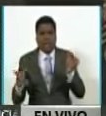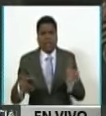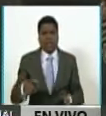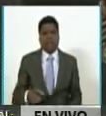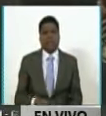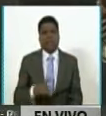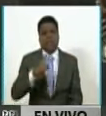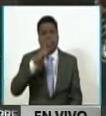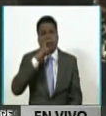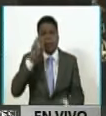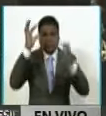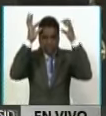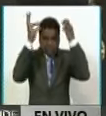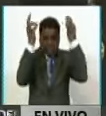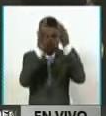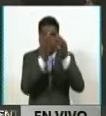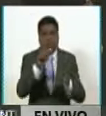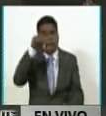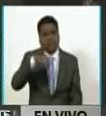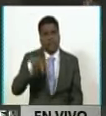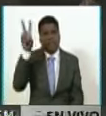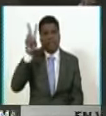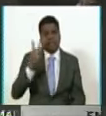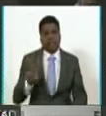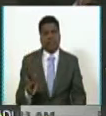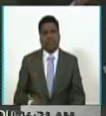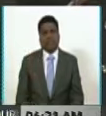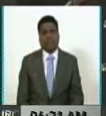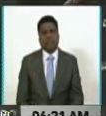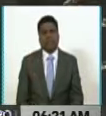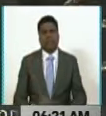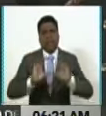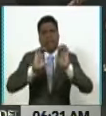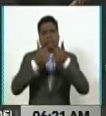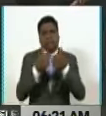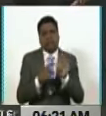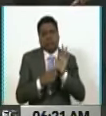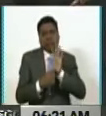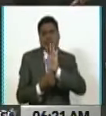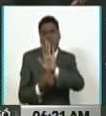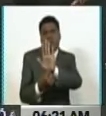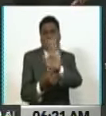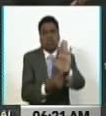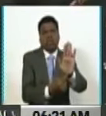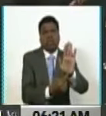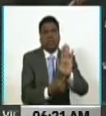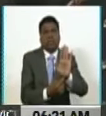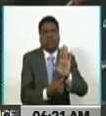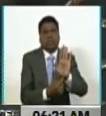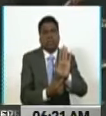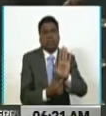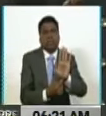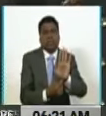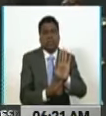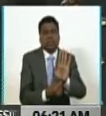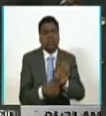fue que este país comenzó a verse, aún sin concluir su